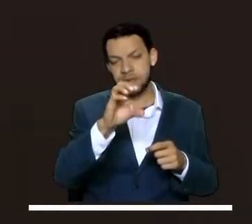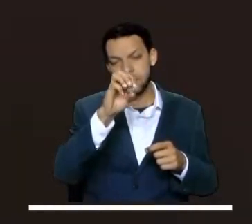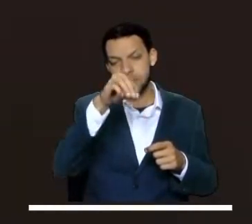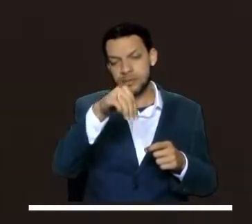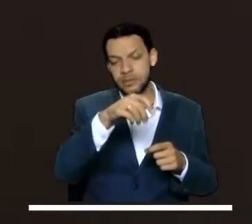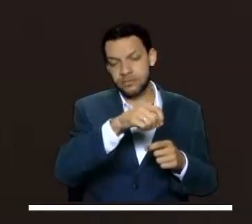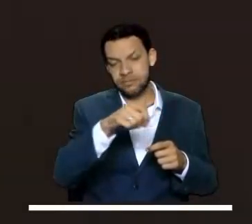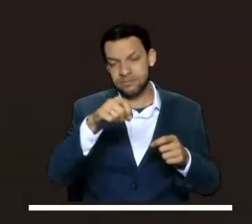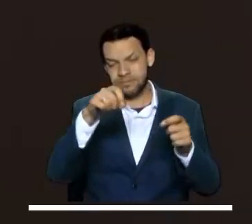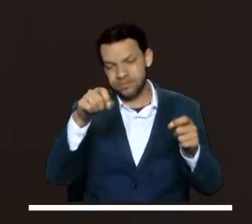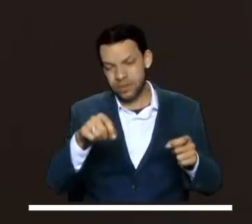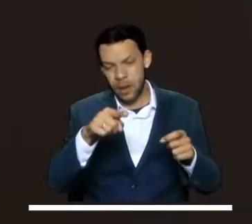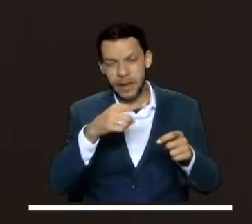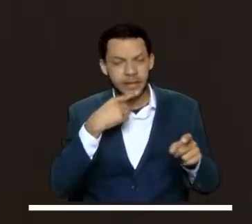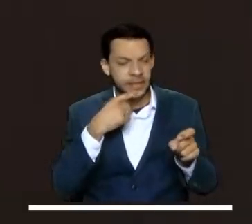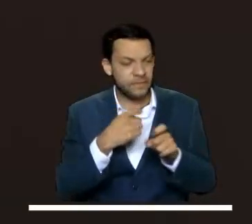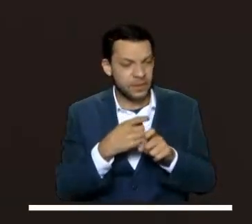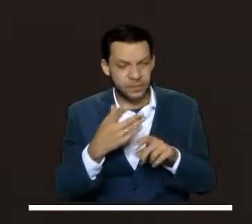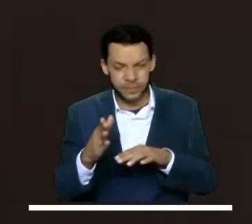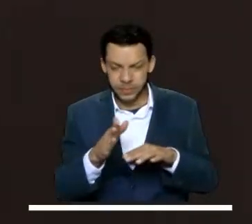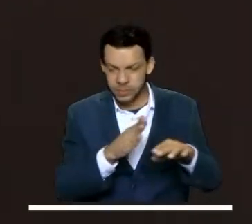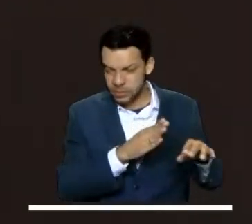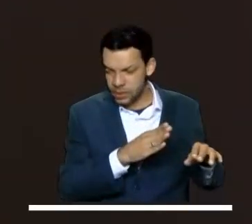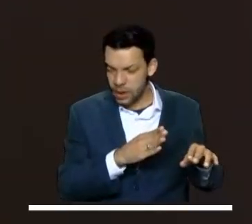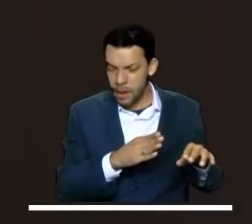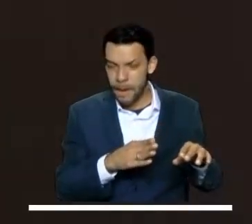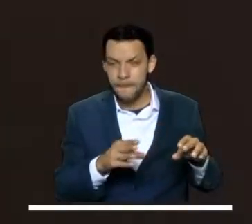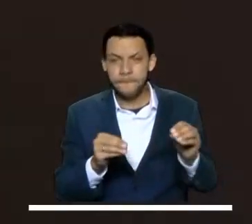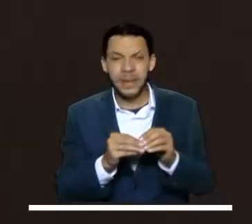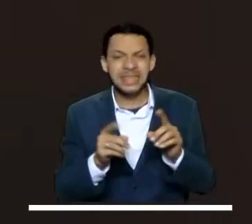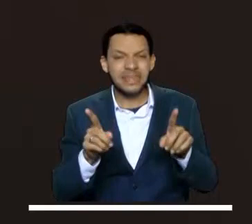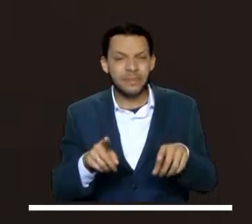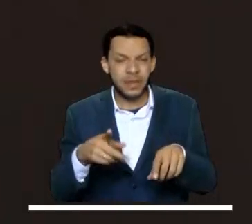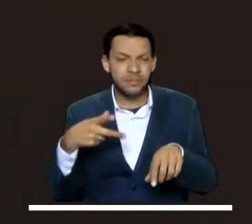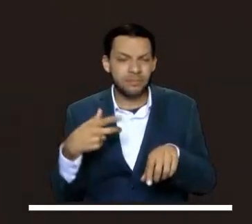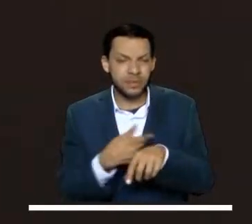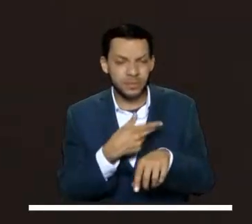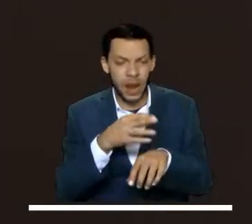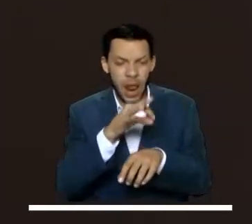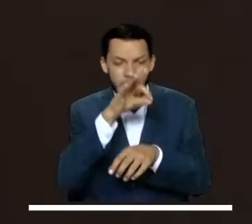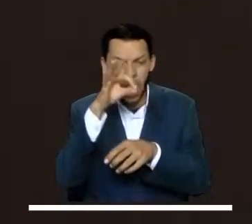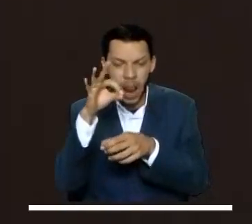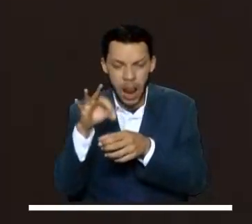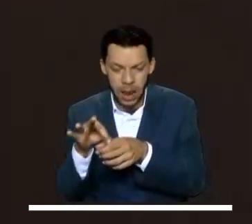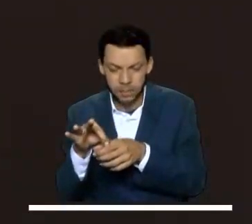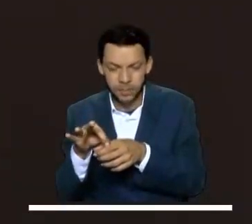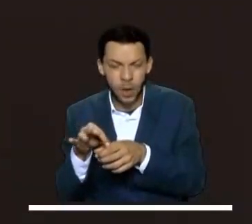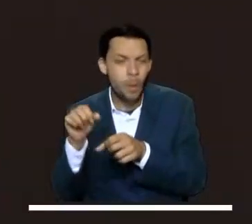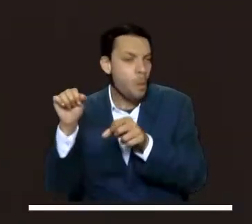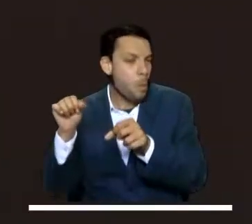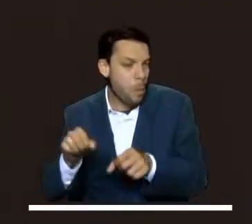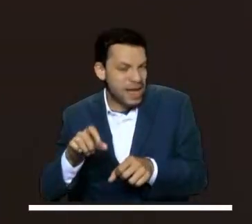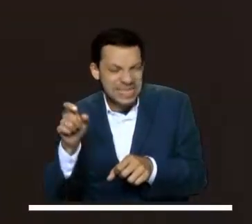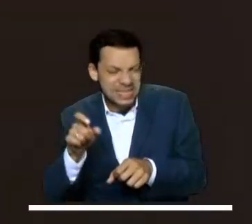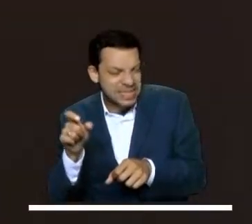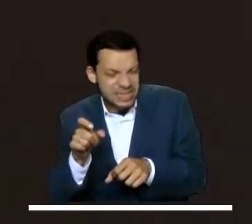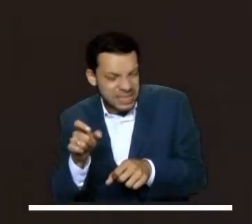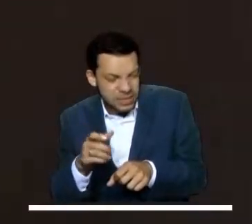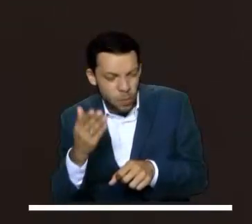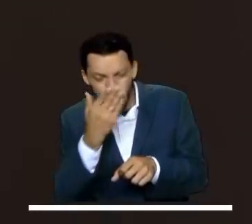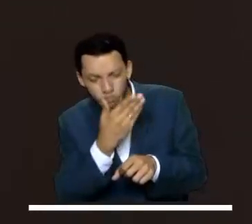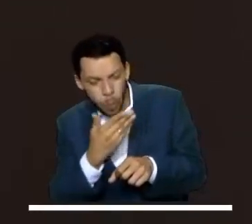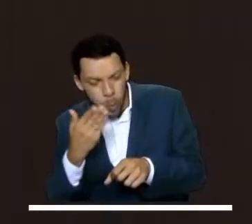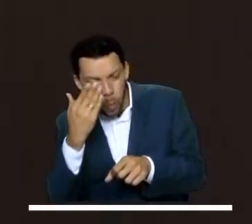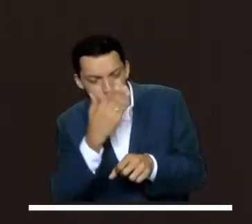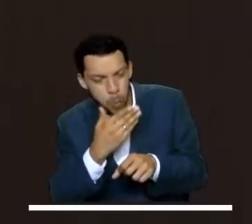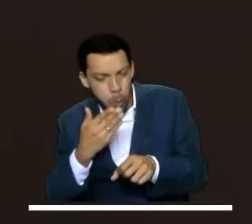longitud. Y también tiene la posibilidad de hacer biopsia con el equipo. Se toman biopsias si vemos la necesidad y alguna alteración en la estructura